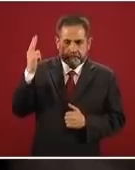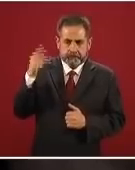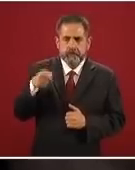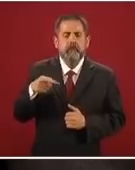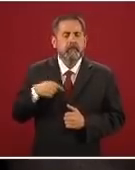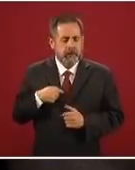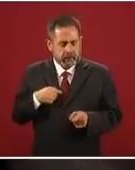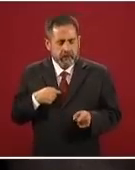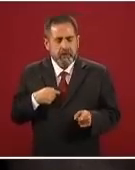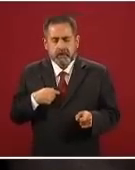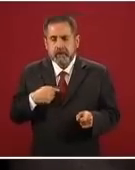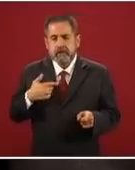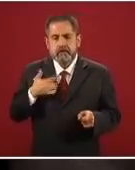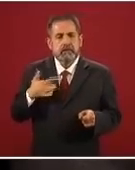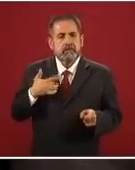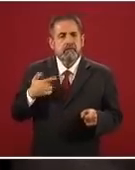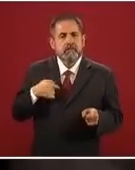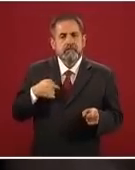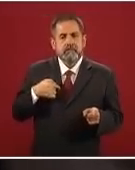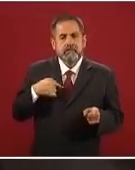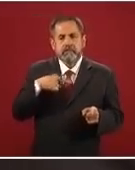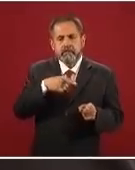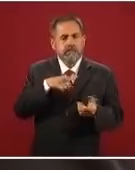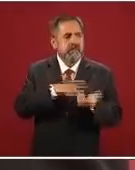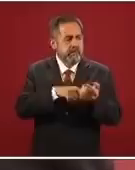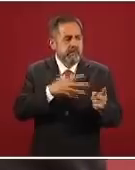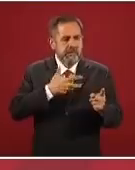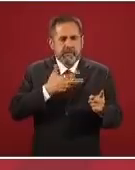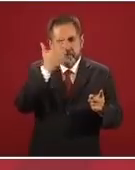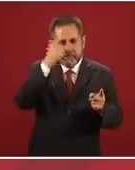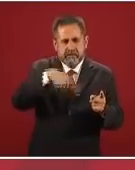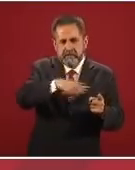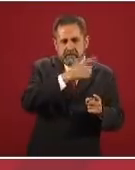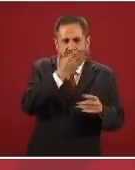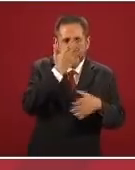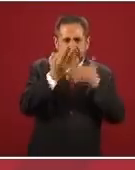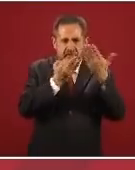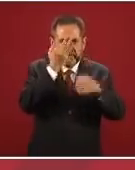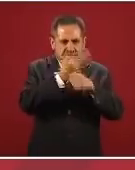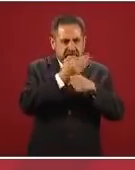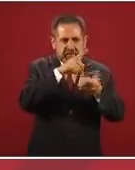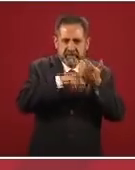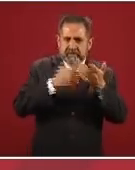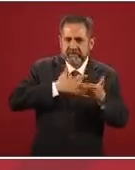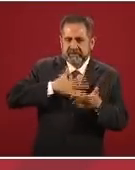yo siento que son justas las demandas de